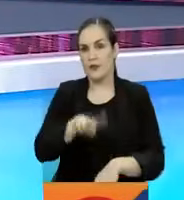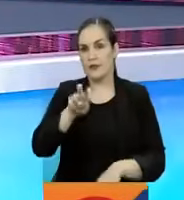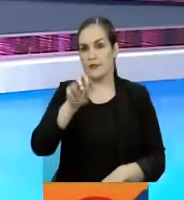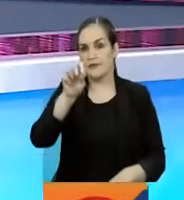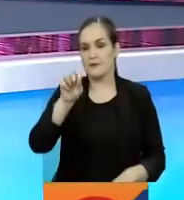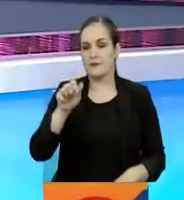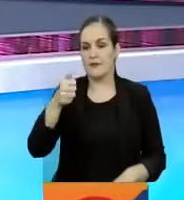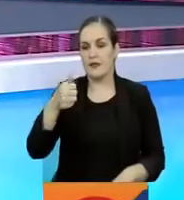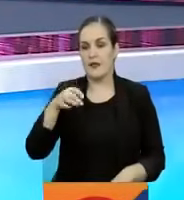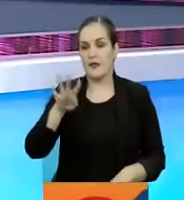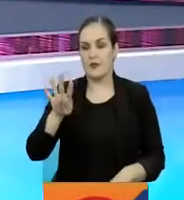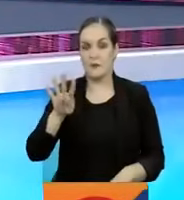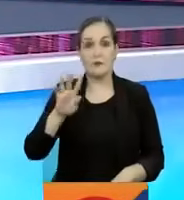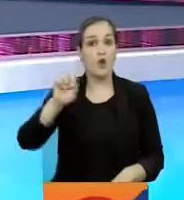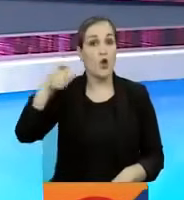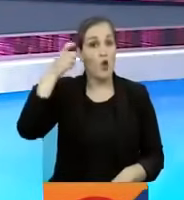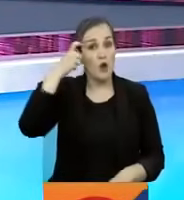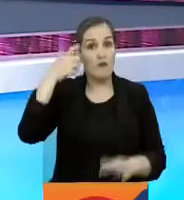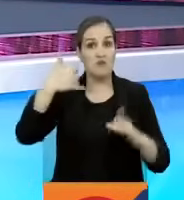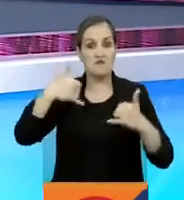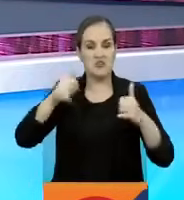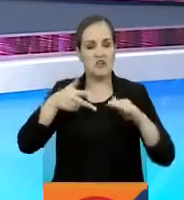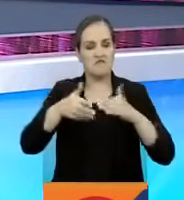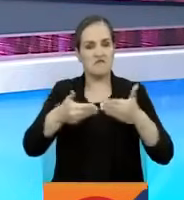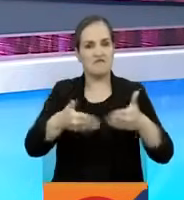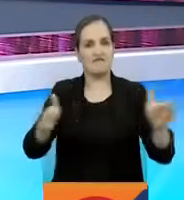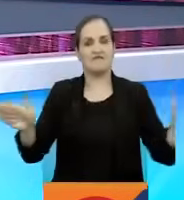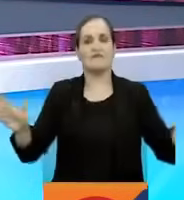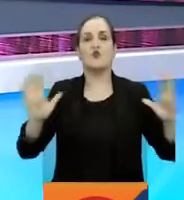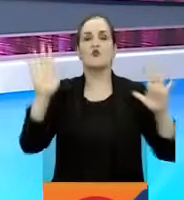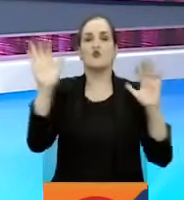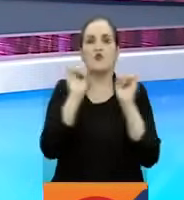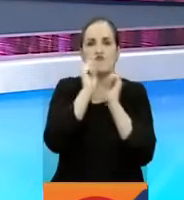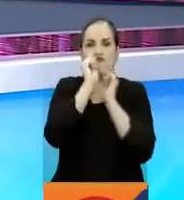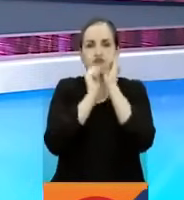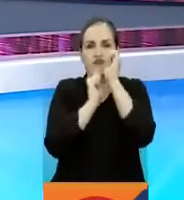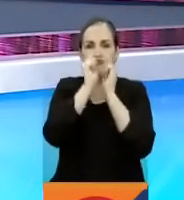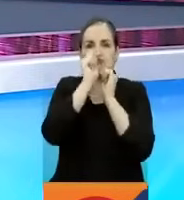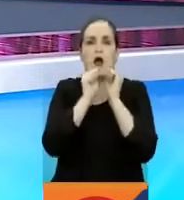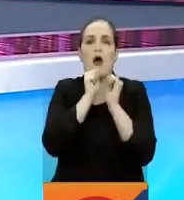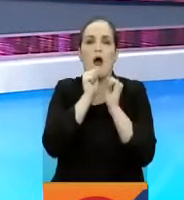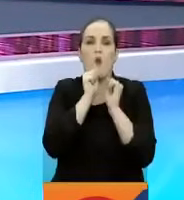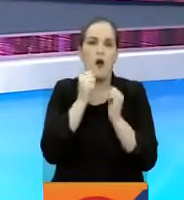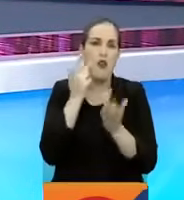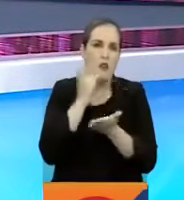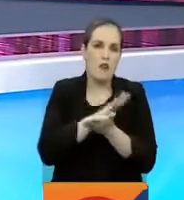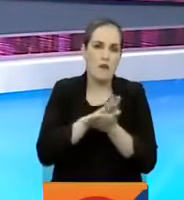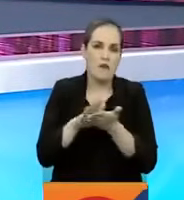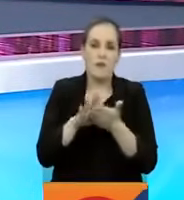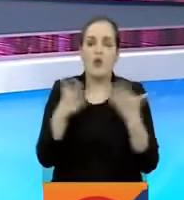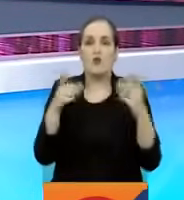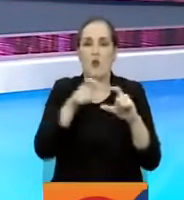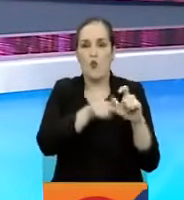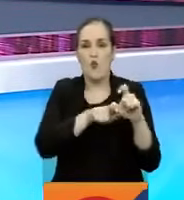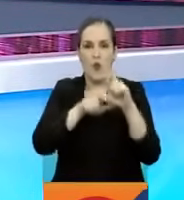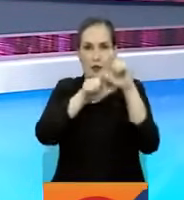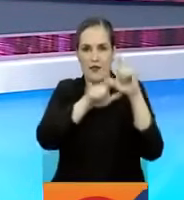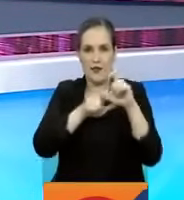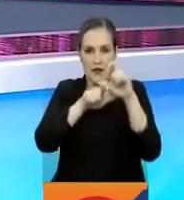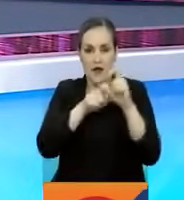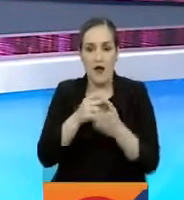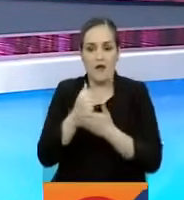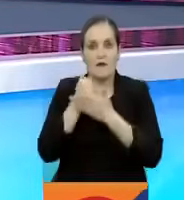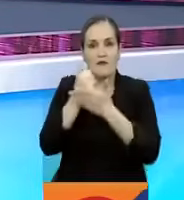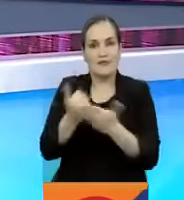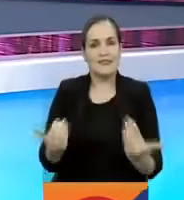el gobierno entregó un centro Público de abastecimiento de agua potable en una zona de la guajira que beneficiará a casi 3,000 habitantes de otro lado